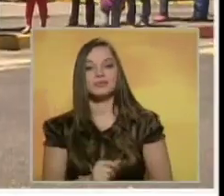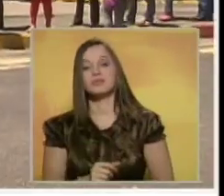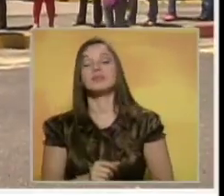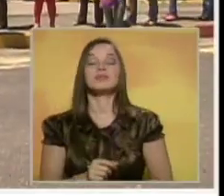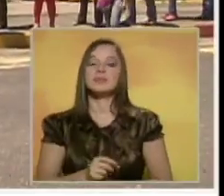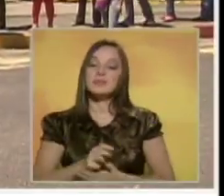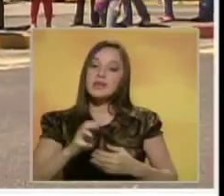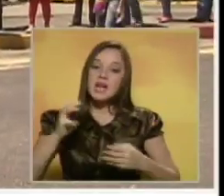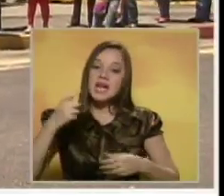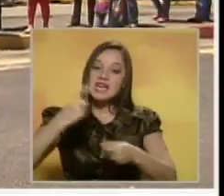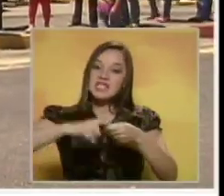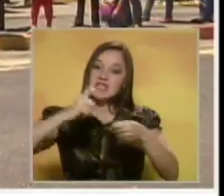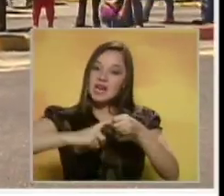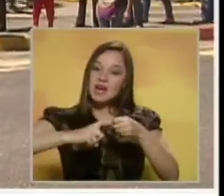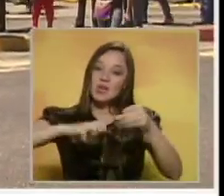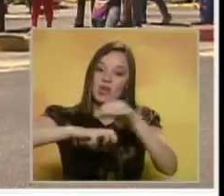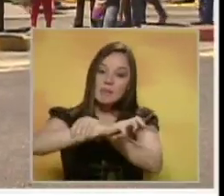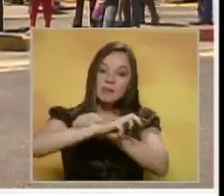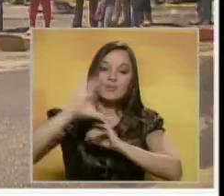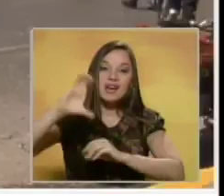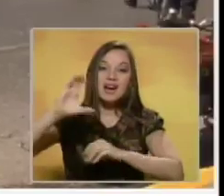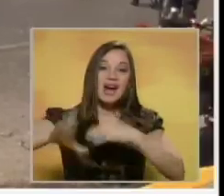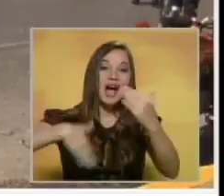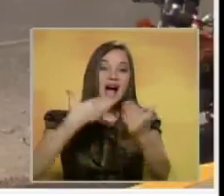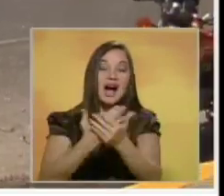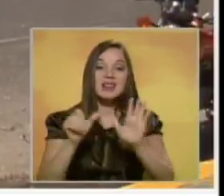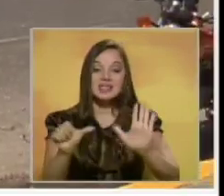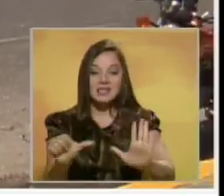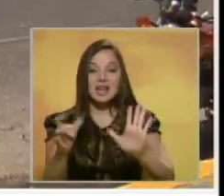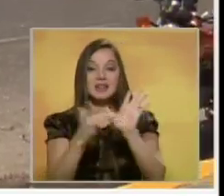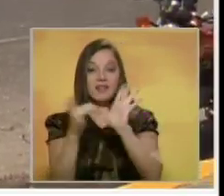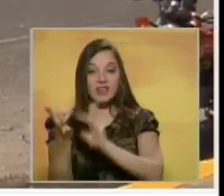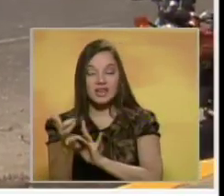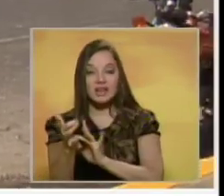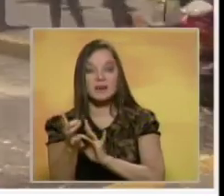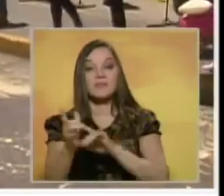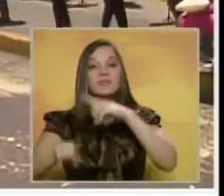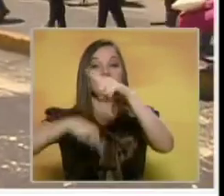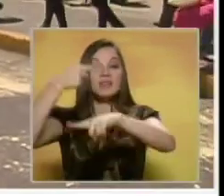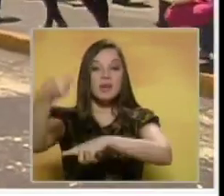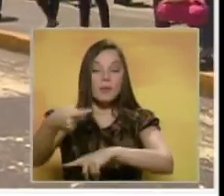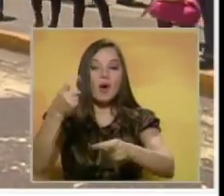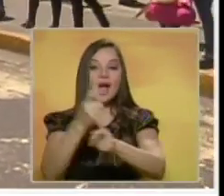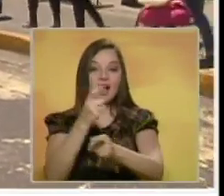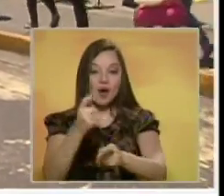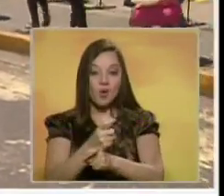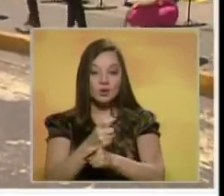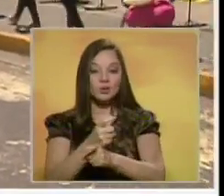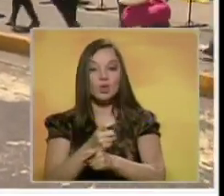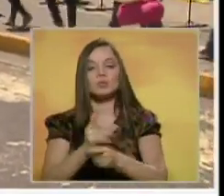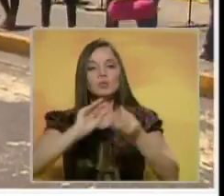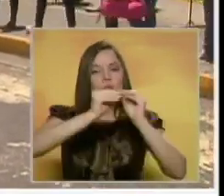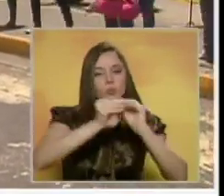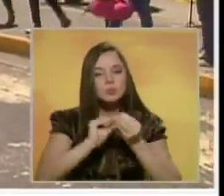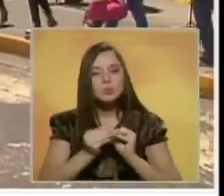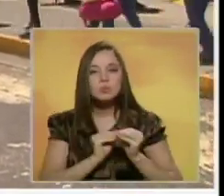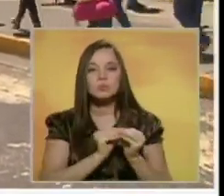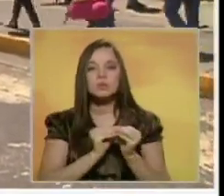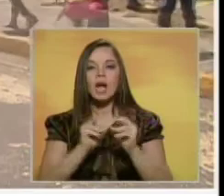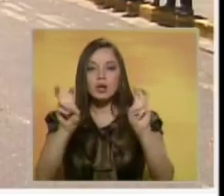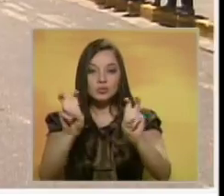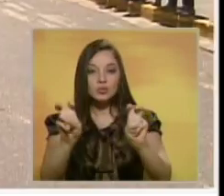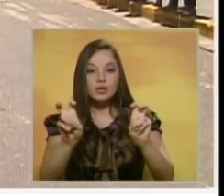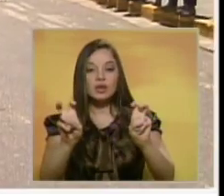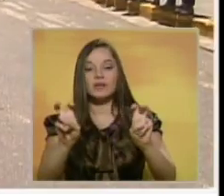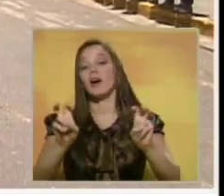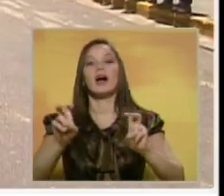estación Chacaito del Metro de Caracas se extenderán hasta el 6 de abril. Luego, en el mes de agosto, se enfocarán en modernizar la zona de